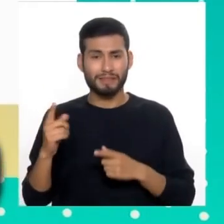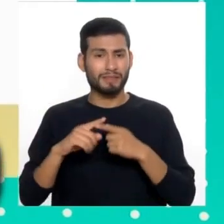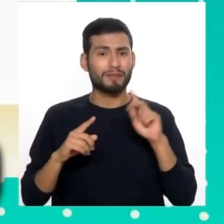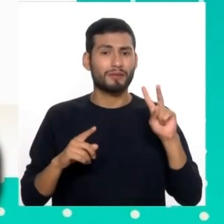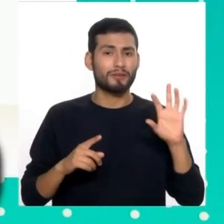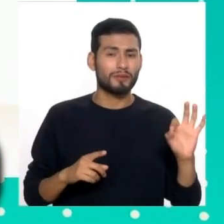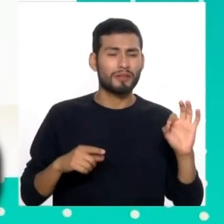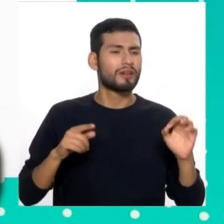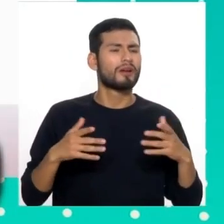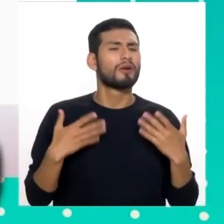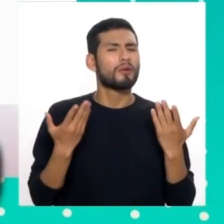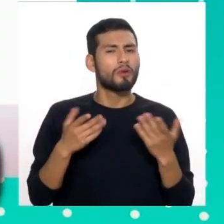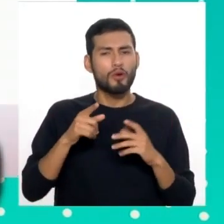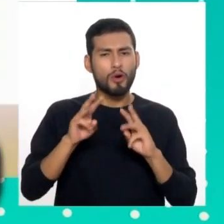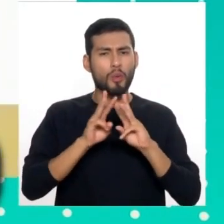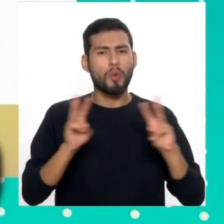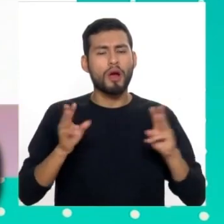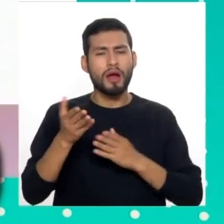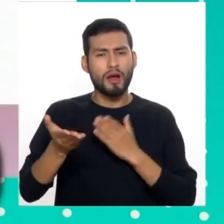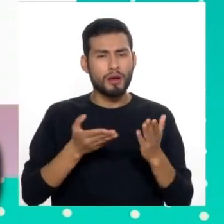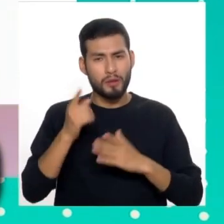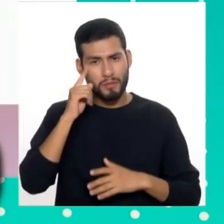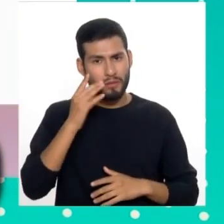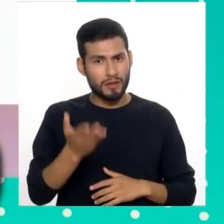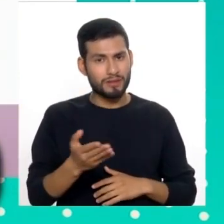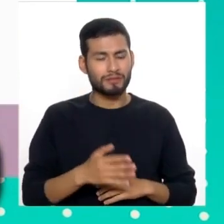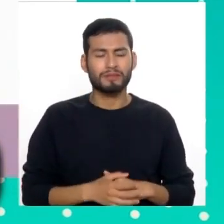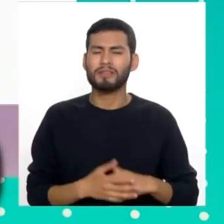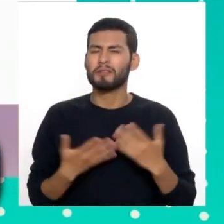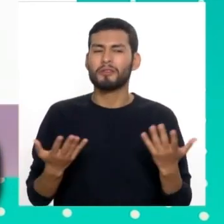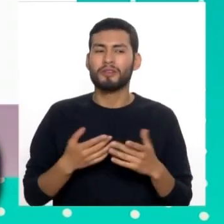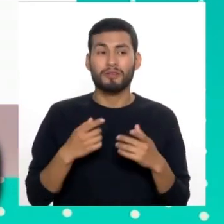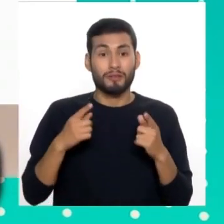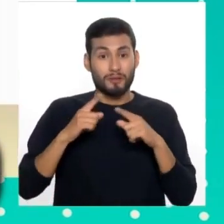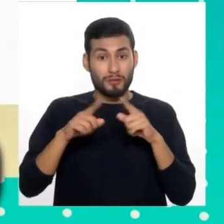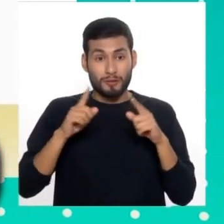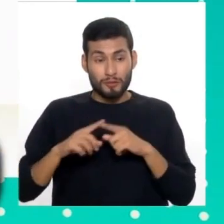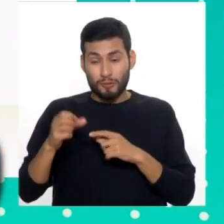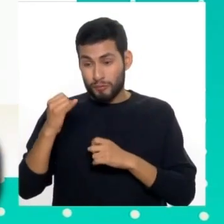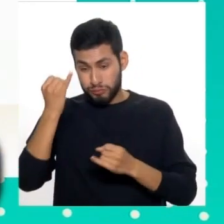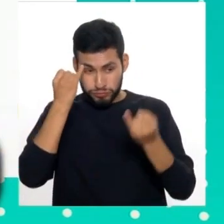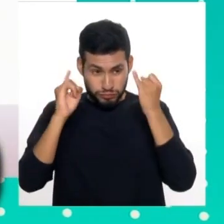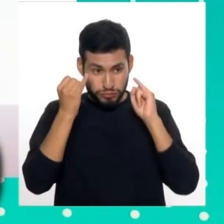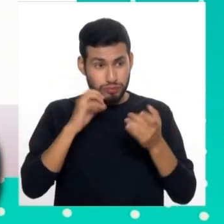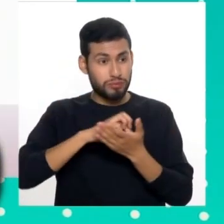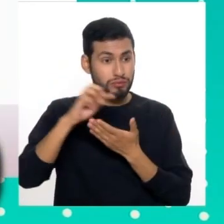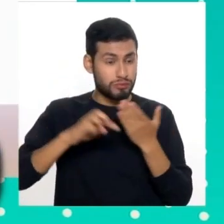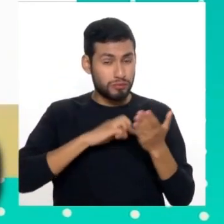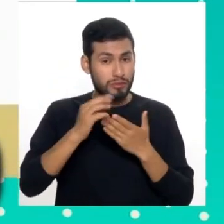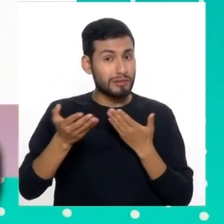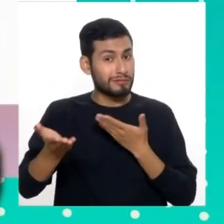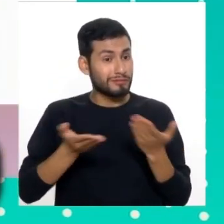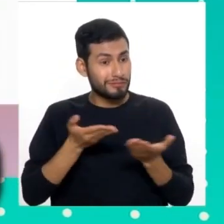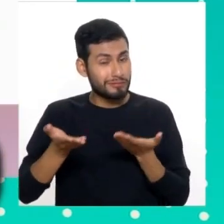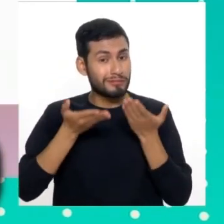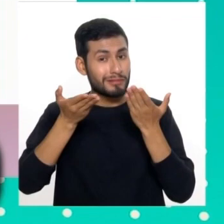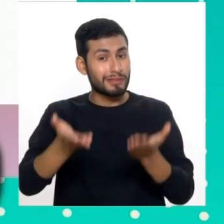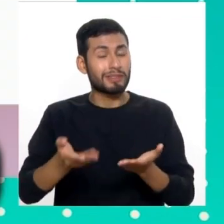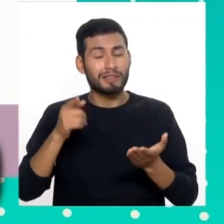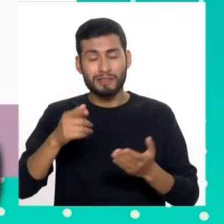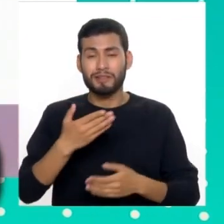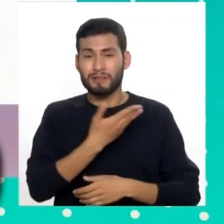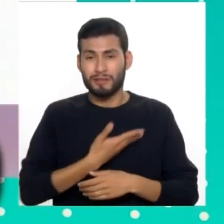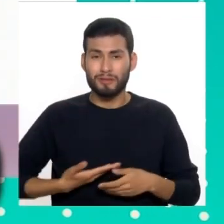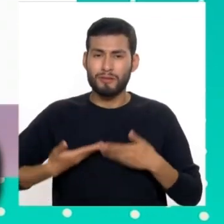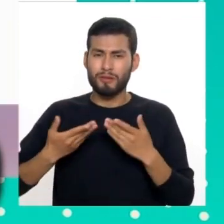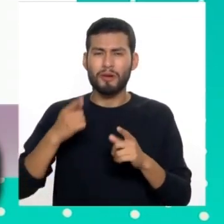la plataforma web Servicios para Ti, que reúne más de 100 iniciativas, programas y servicios que ofrece el